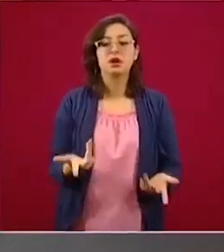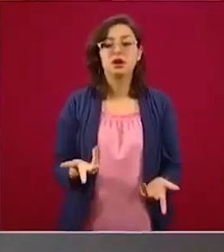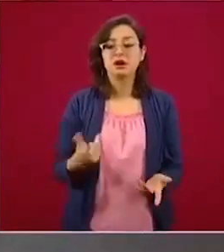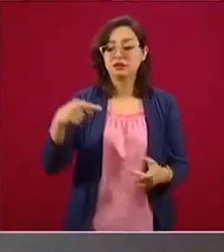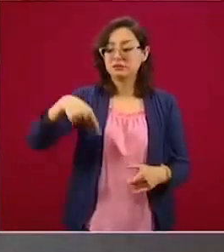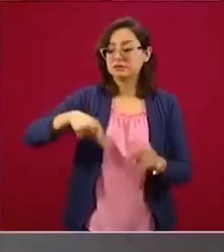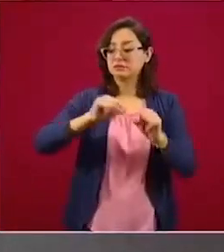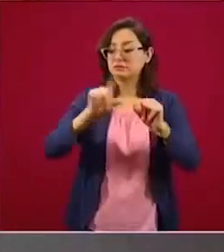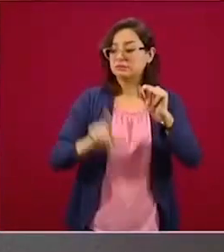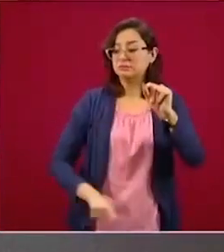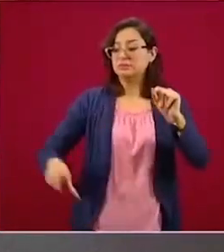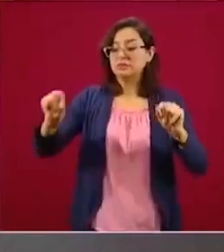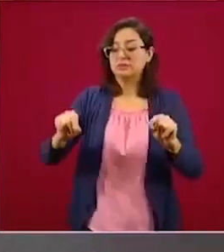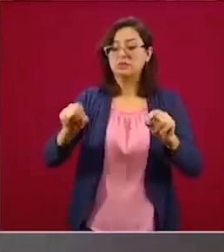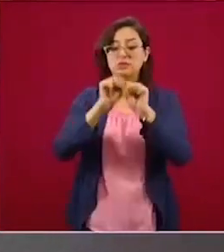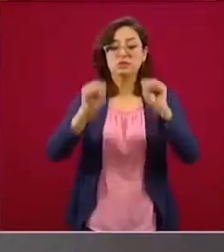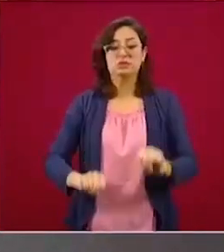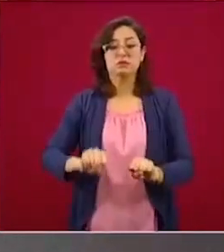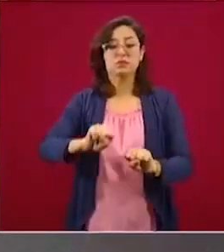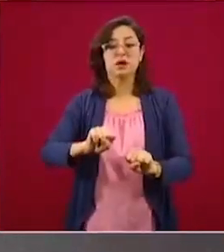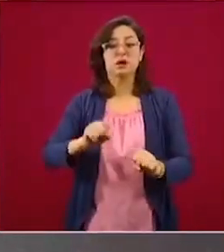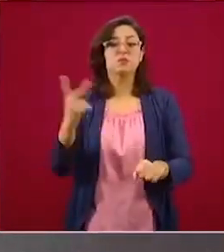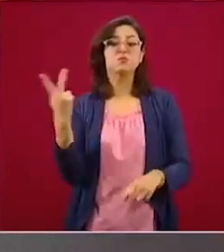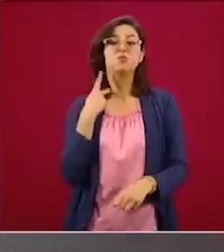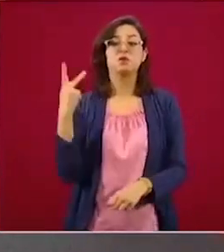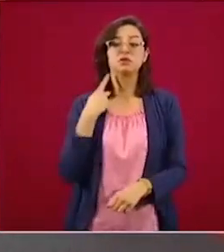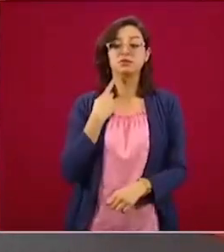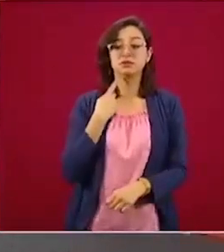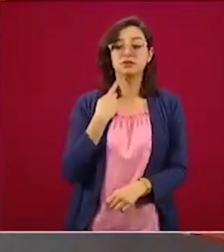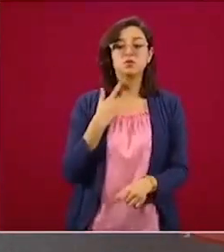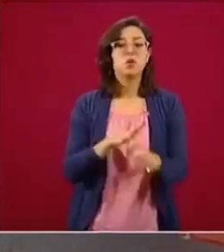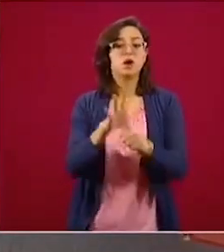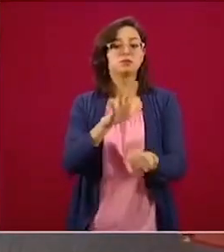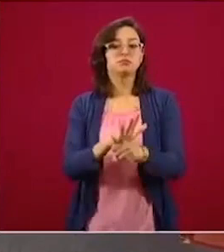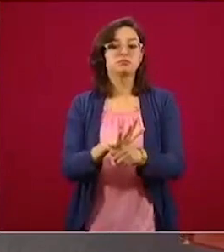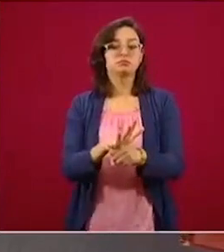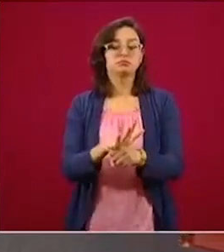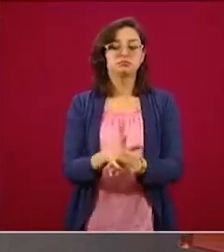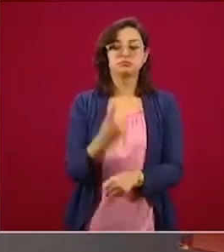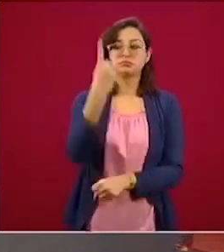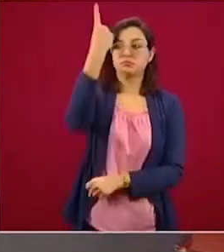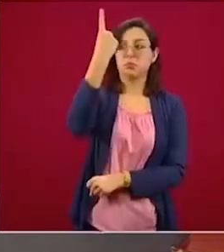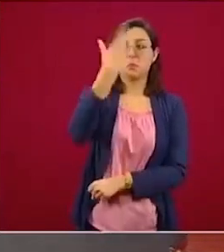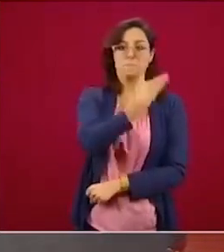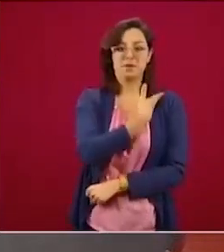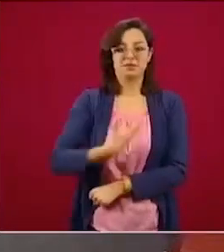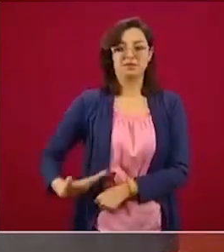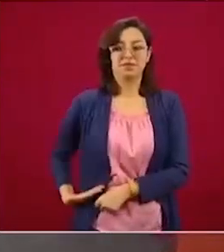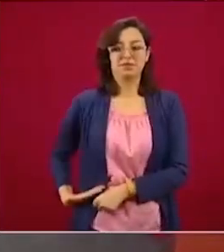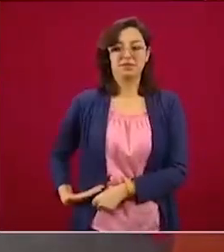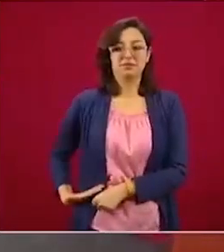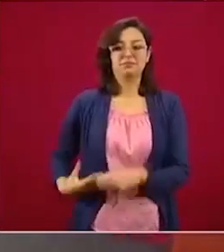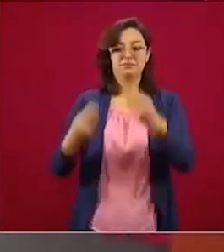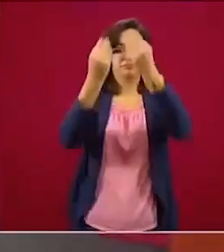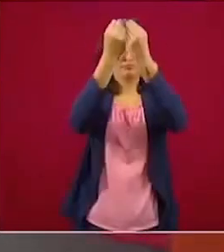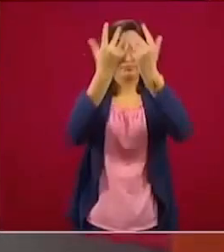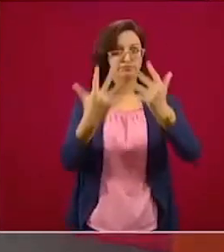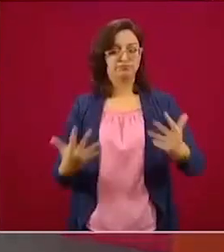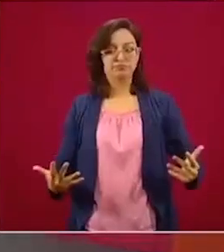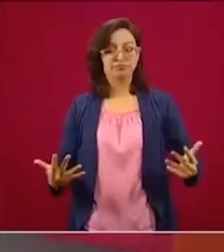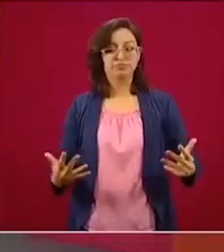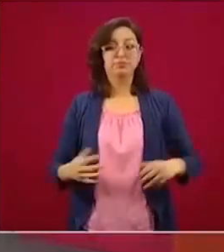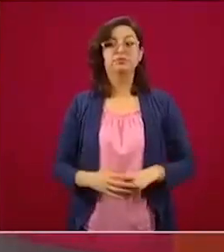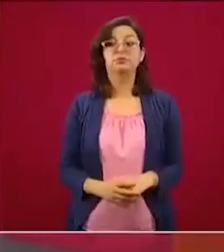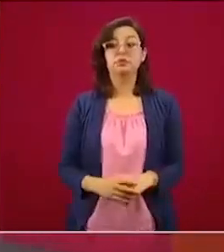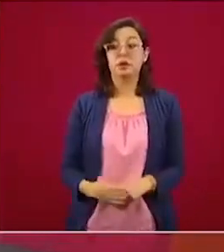presidencialista el presidente de la república además de hacer el representante del estado